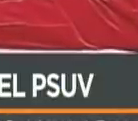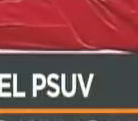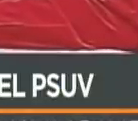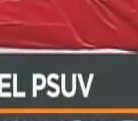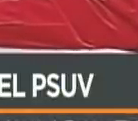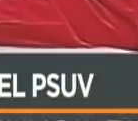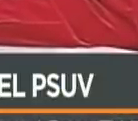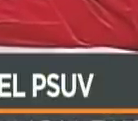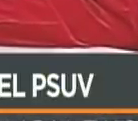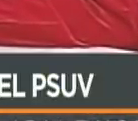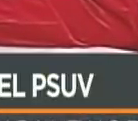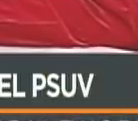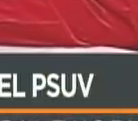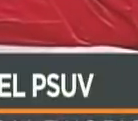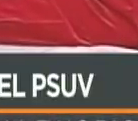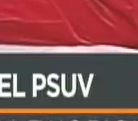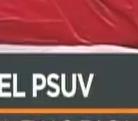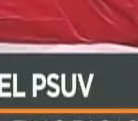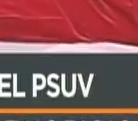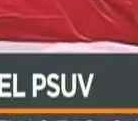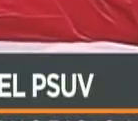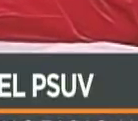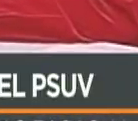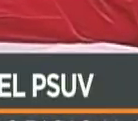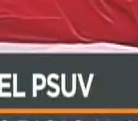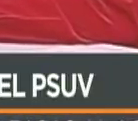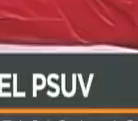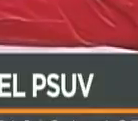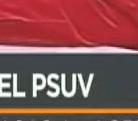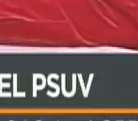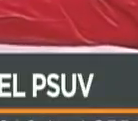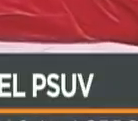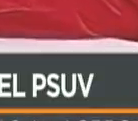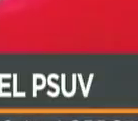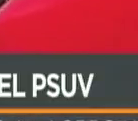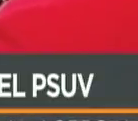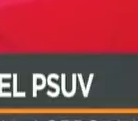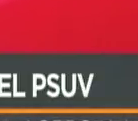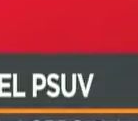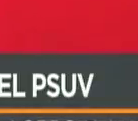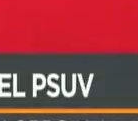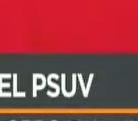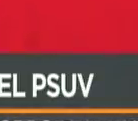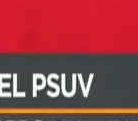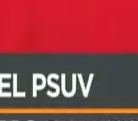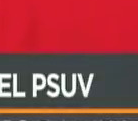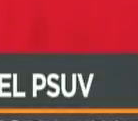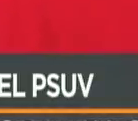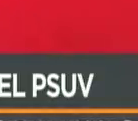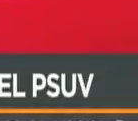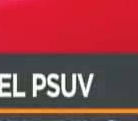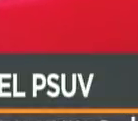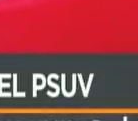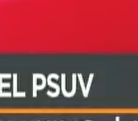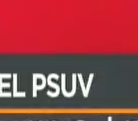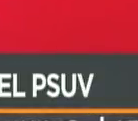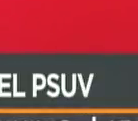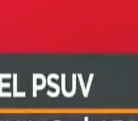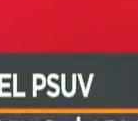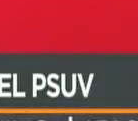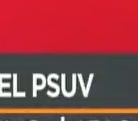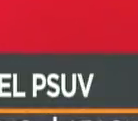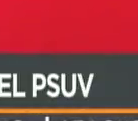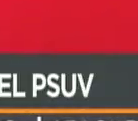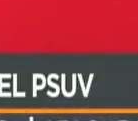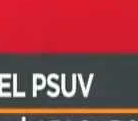La meta fijada, 10 millones de votos, es una deuda con el comandante Hugo Chávez, tal como lo precisaba el jefe de Estado venezolano,